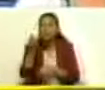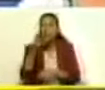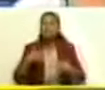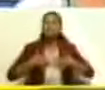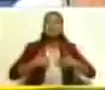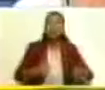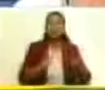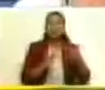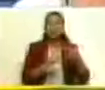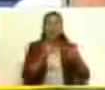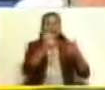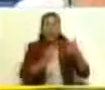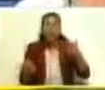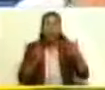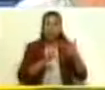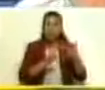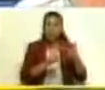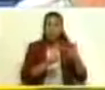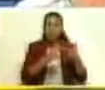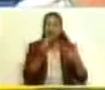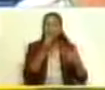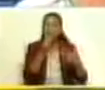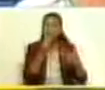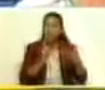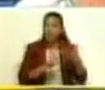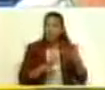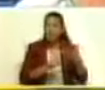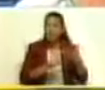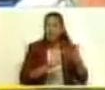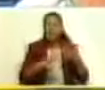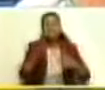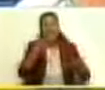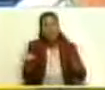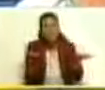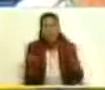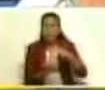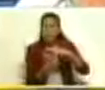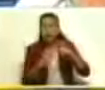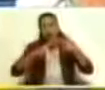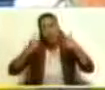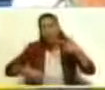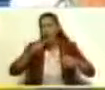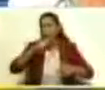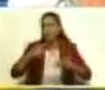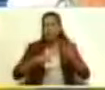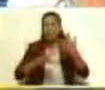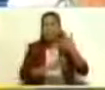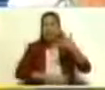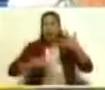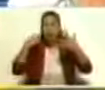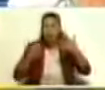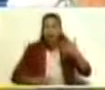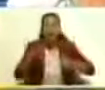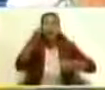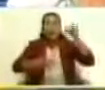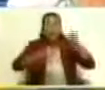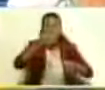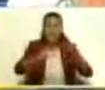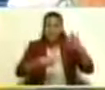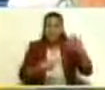Salud, educación, alimentación, servicios básicos, seguridad,